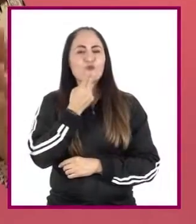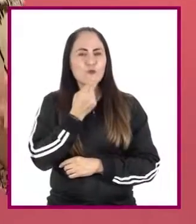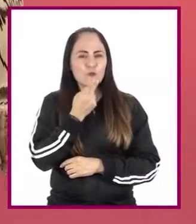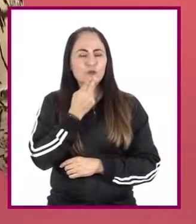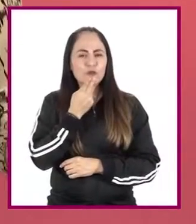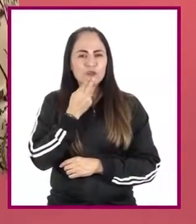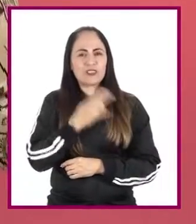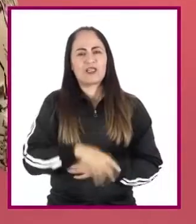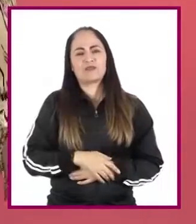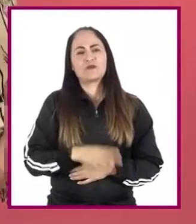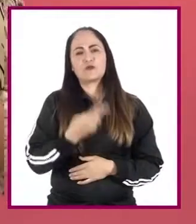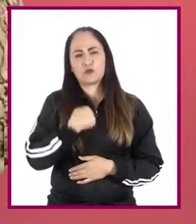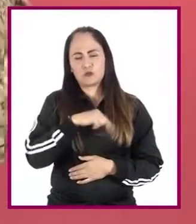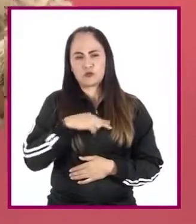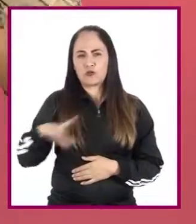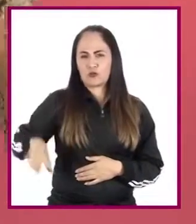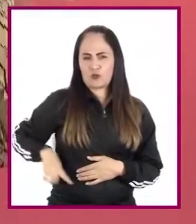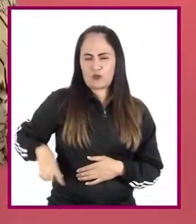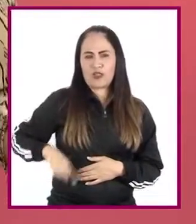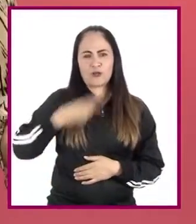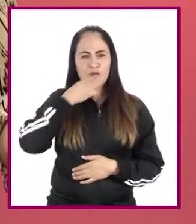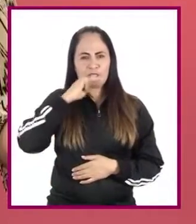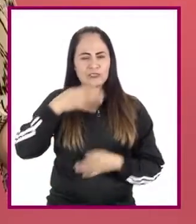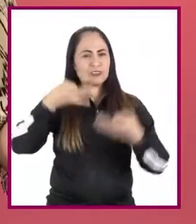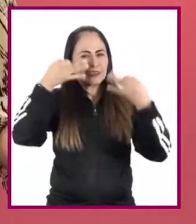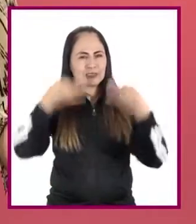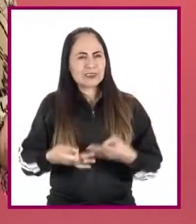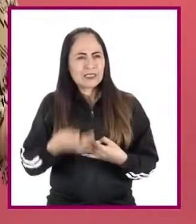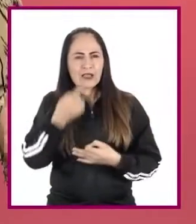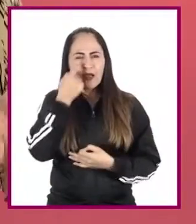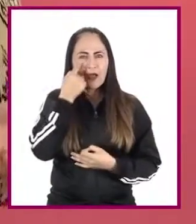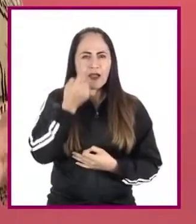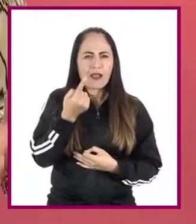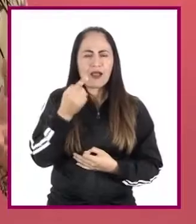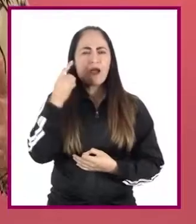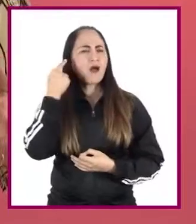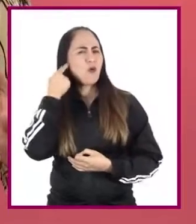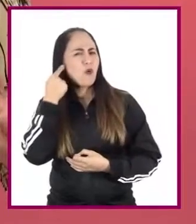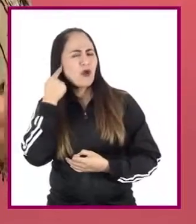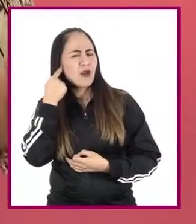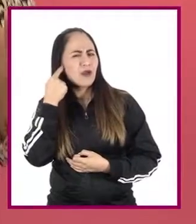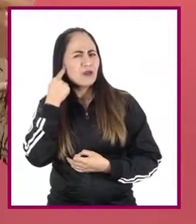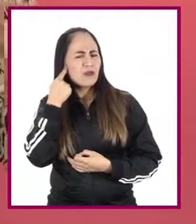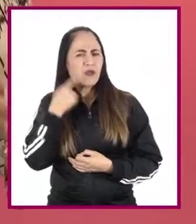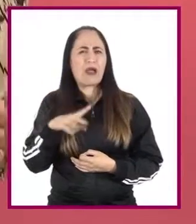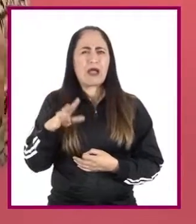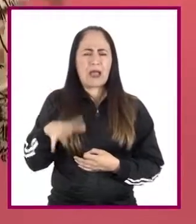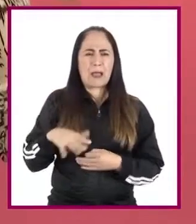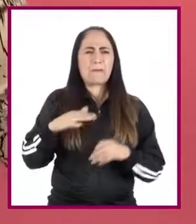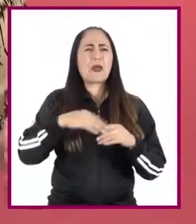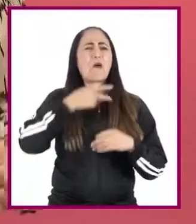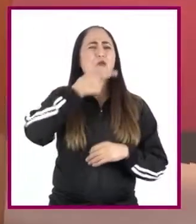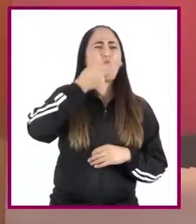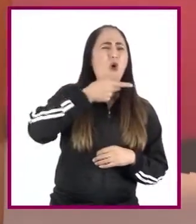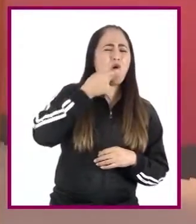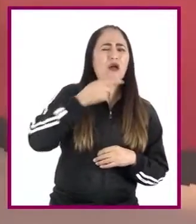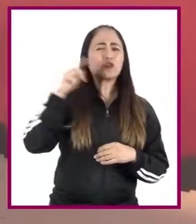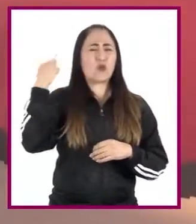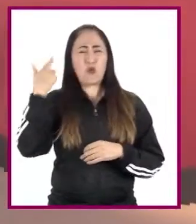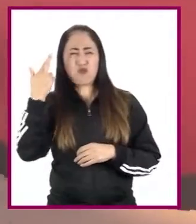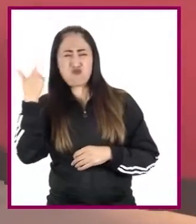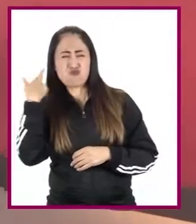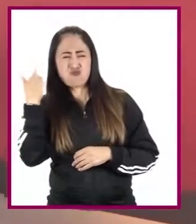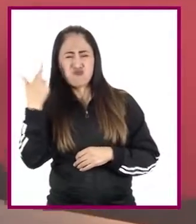ver y escuchar una campaña oficial, estos sonidos están puestos de tal manera que no tengan más peso que las palabras o el mensaje que se